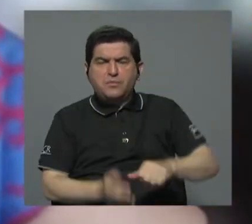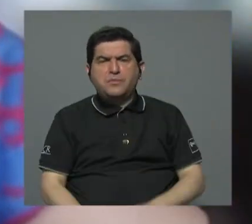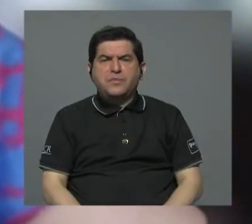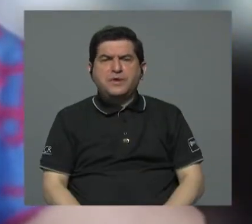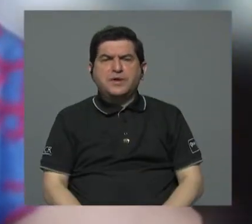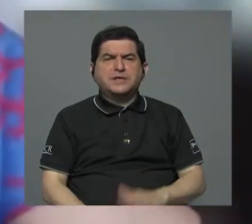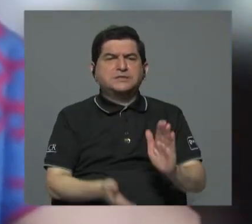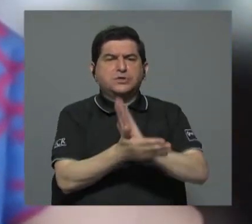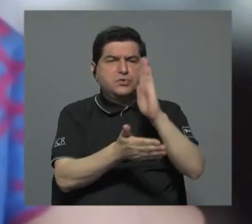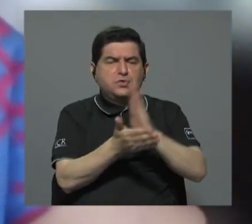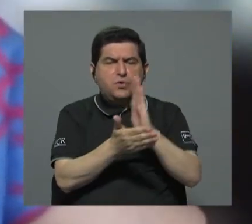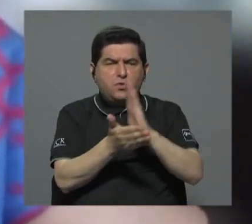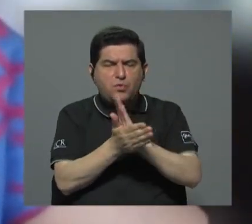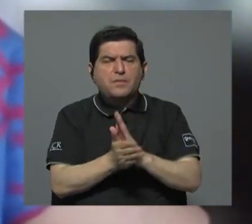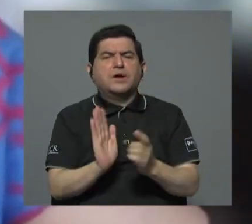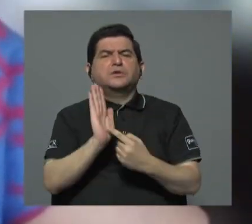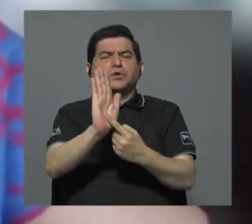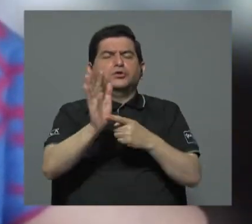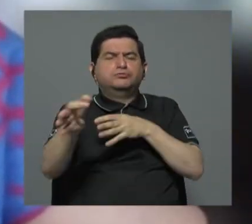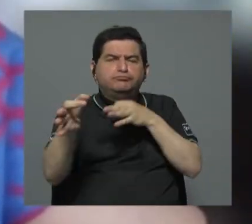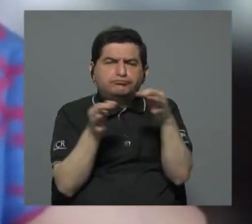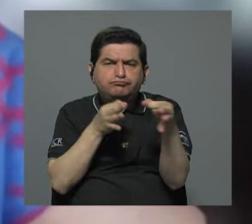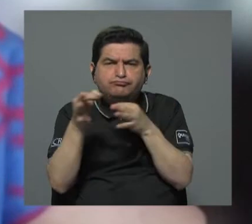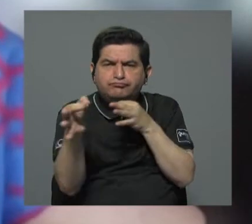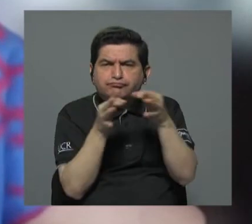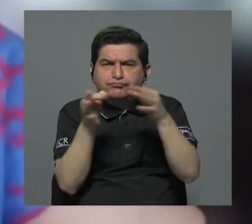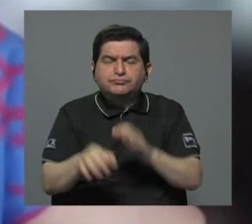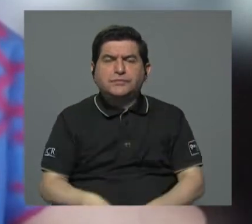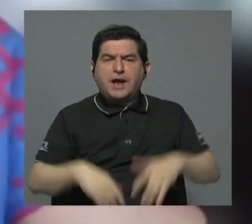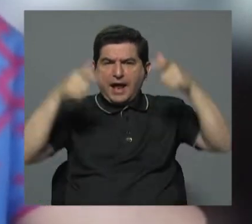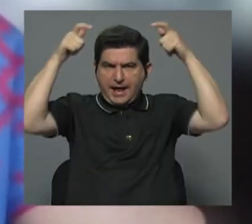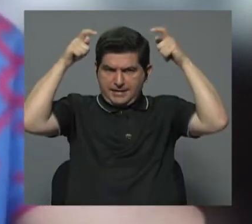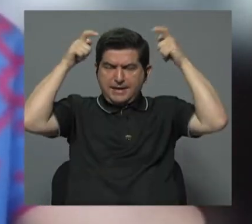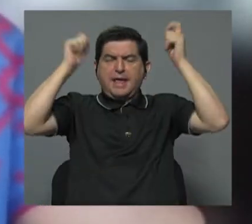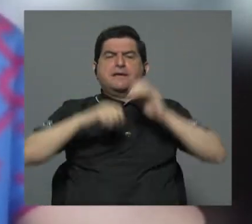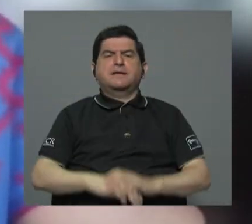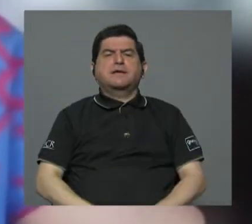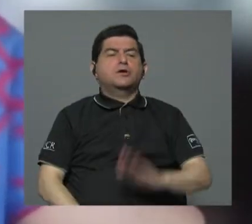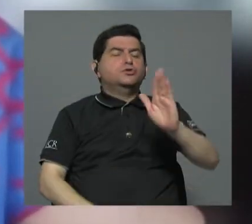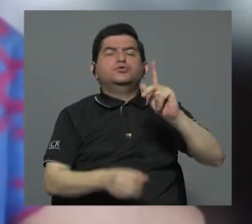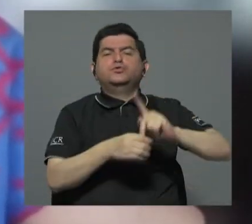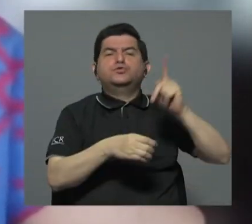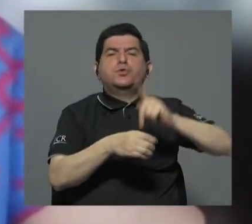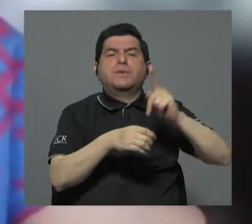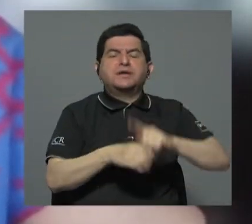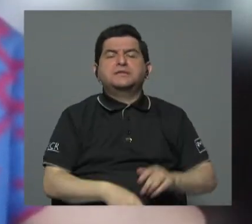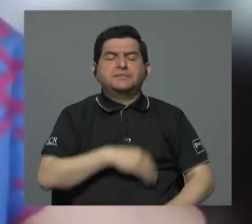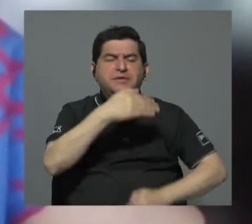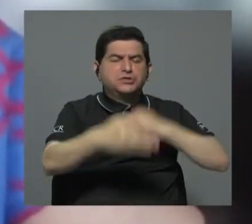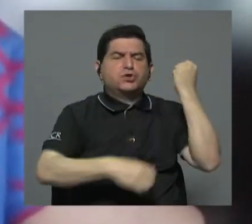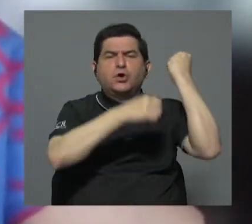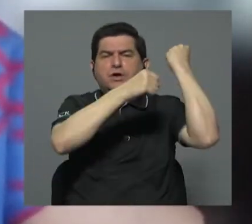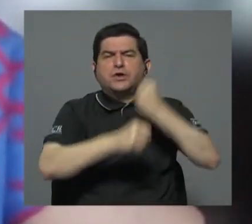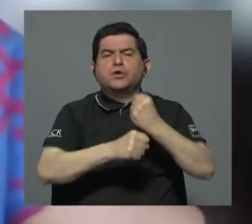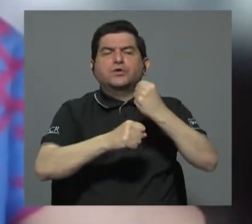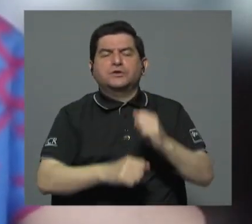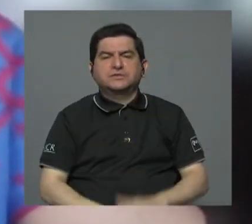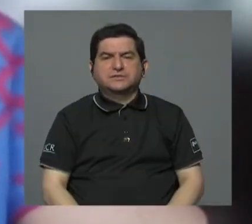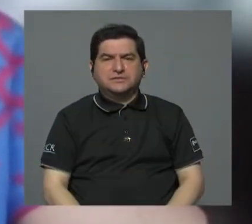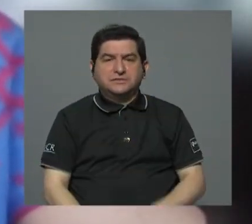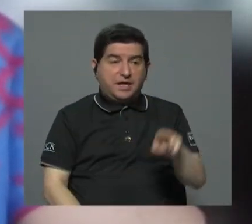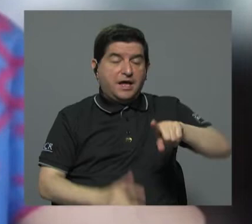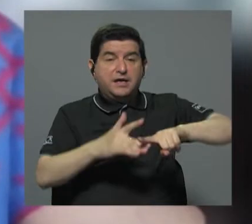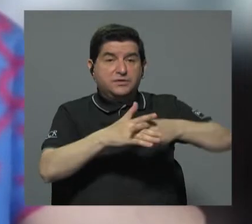son un tipo de documentos, donde explican claramente al rey cuál fue su participación en la conquista. Es decir, ellos